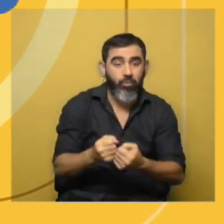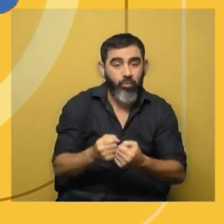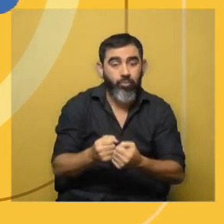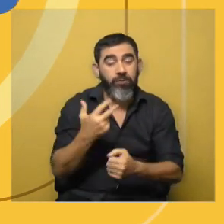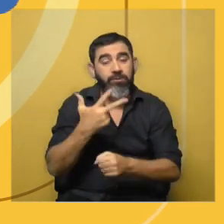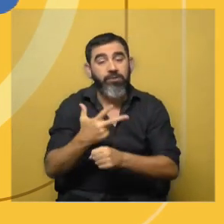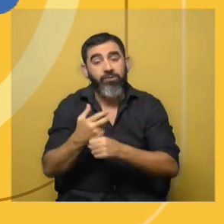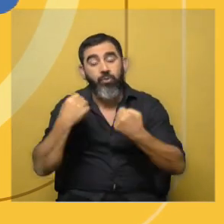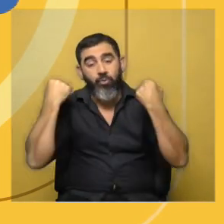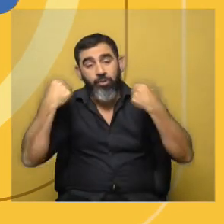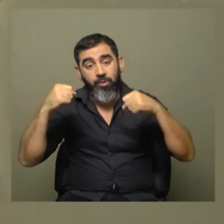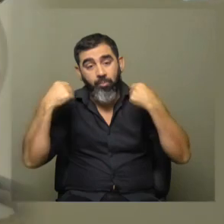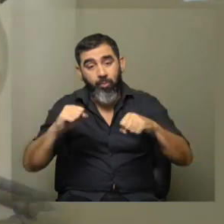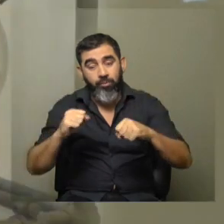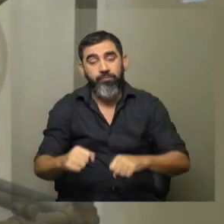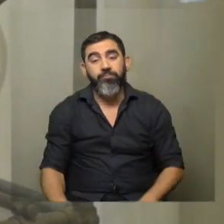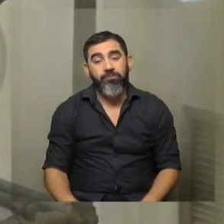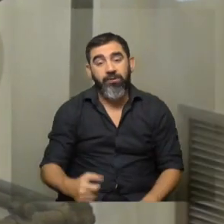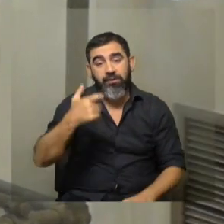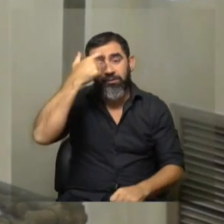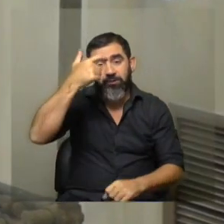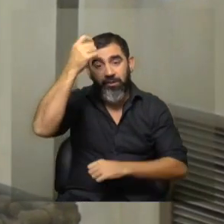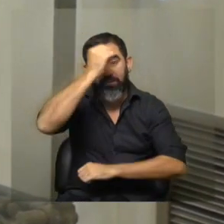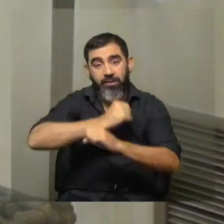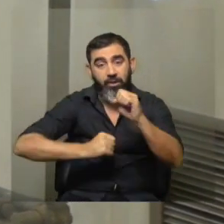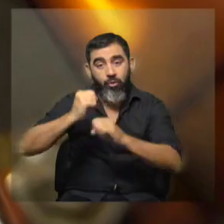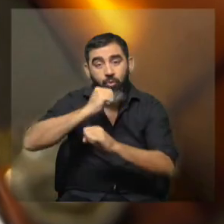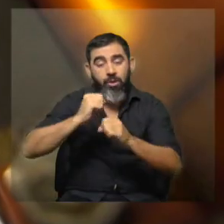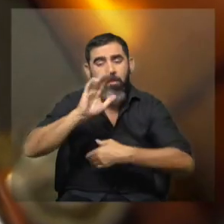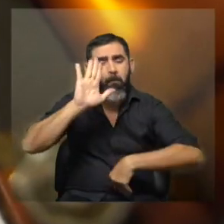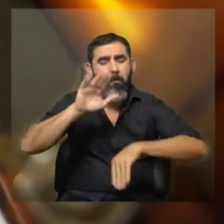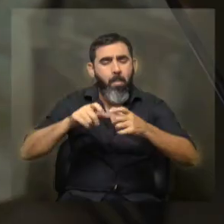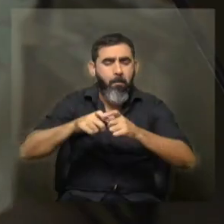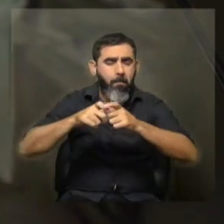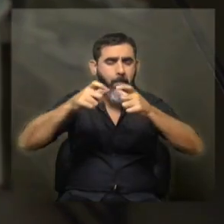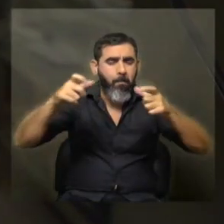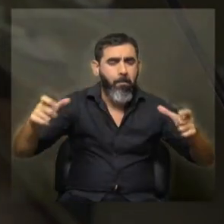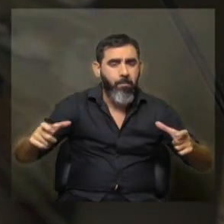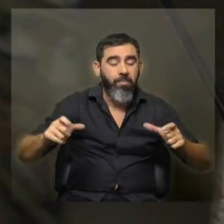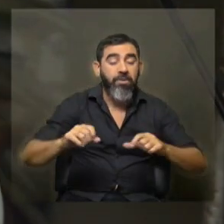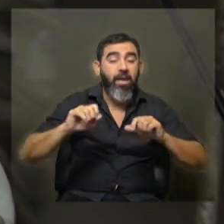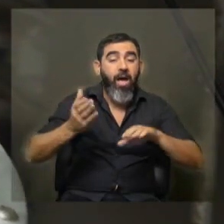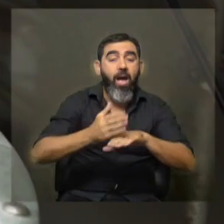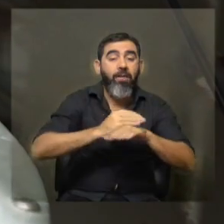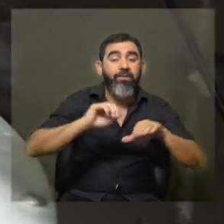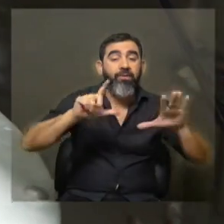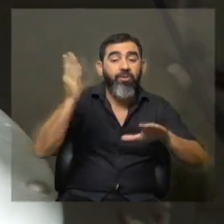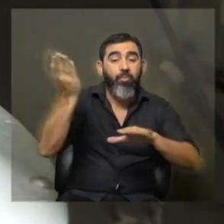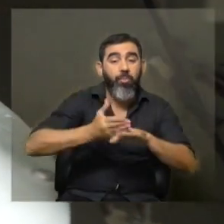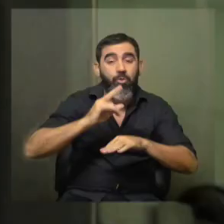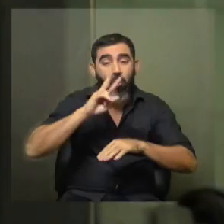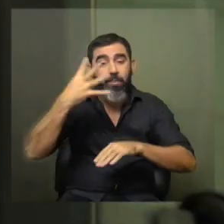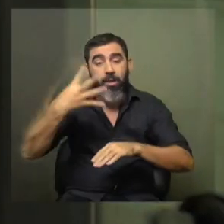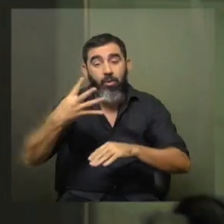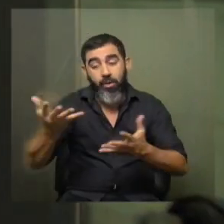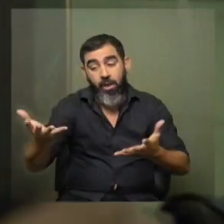tercer lugar, el deporte. Ciencia y tecnología es la categoría que más aumentó, pasando del 7% en 2014